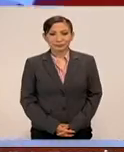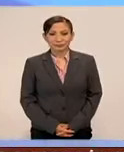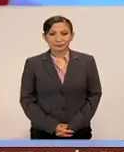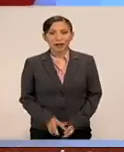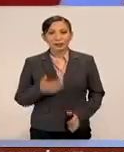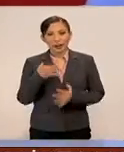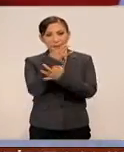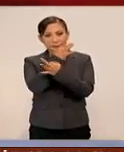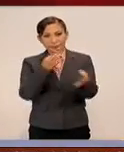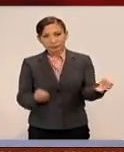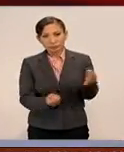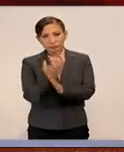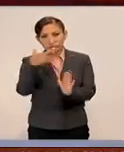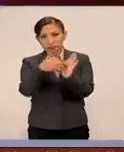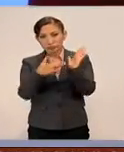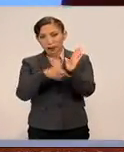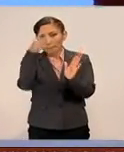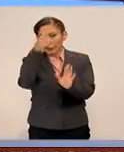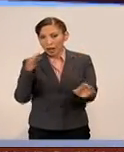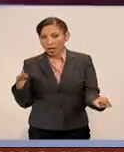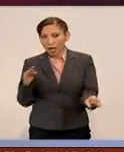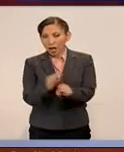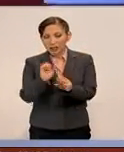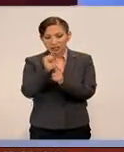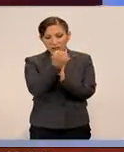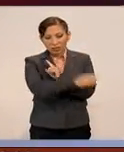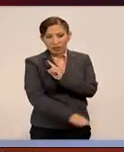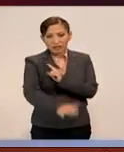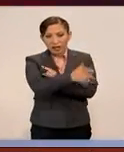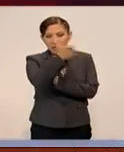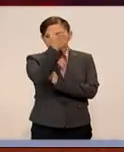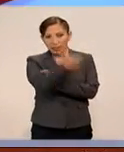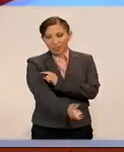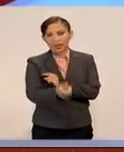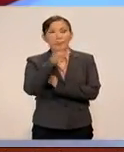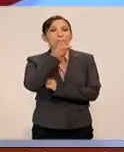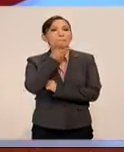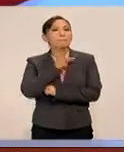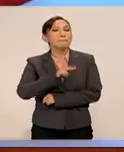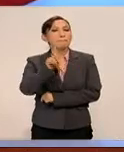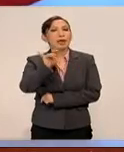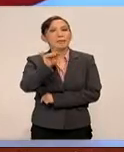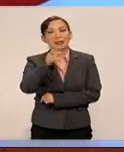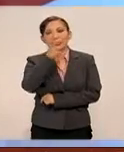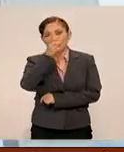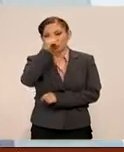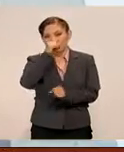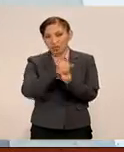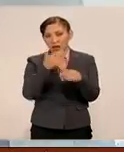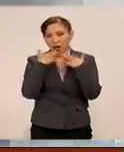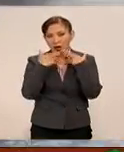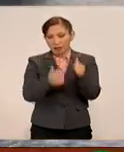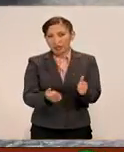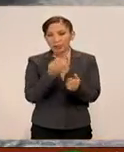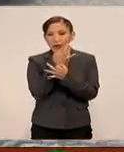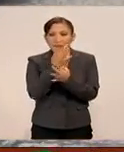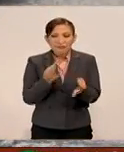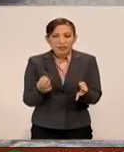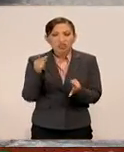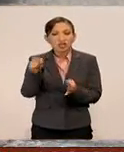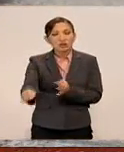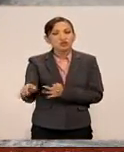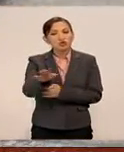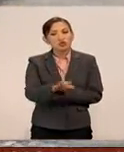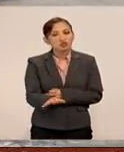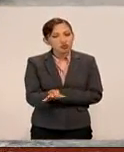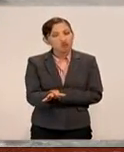Se dieron a conocer nuevas medidas para fortalecer la situación financiera de Pemex. Esto lo dijo la Secretaría de Hacienda, quien